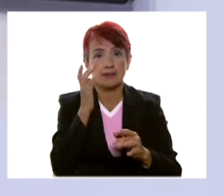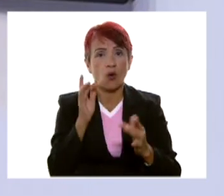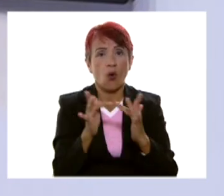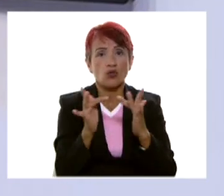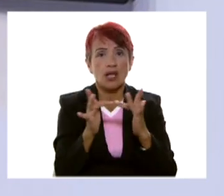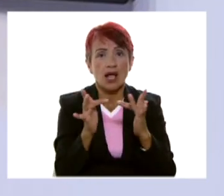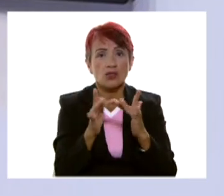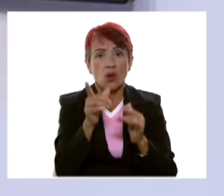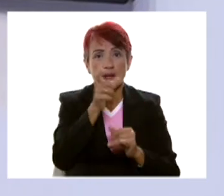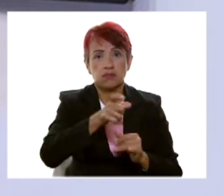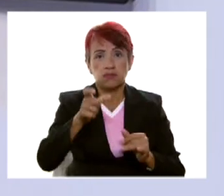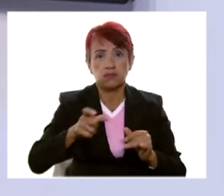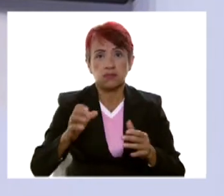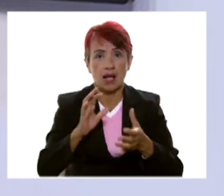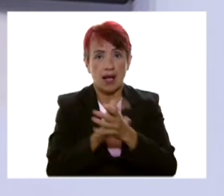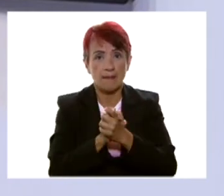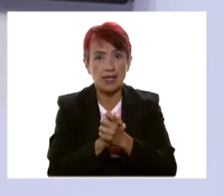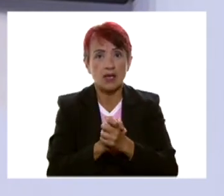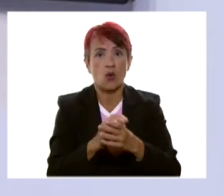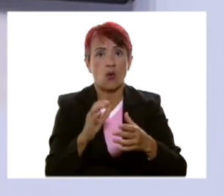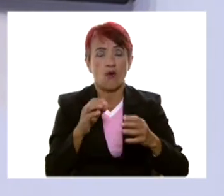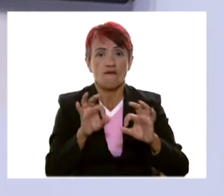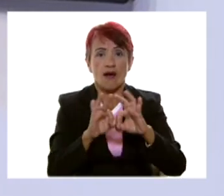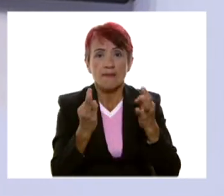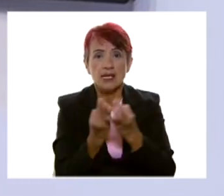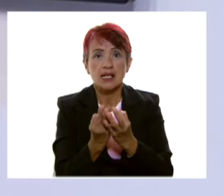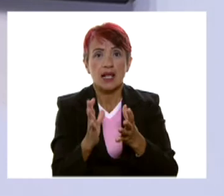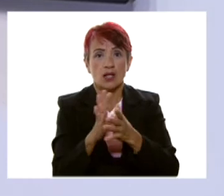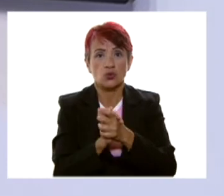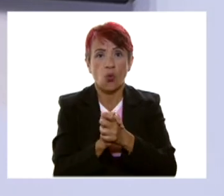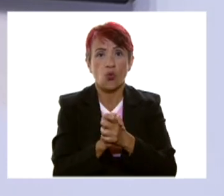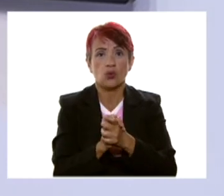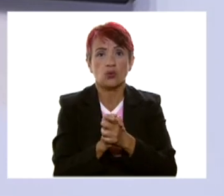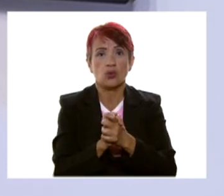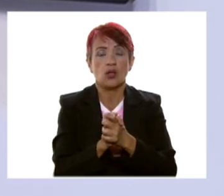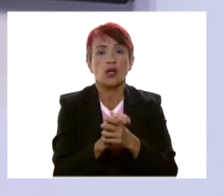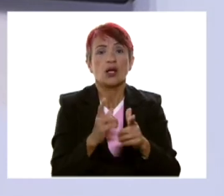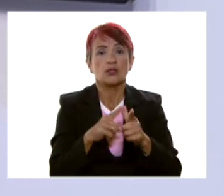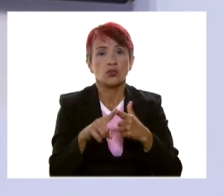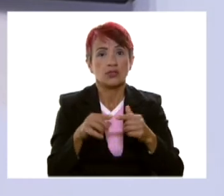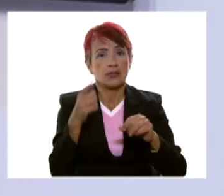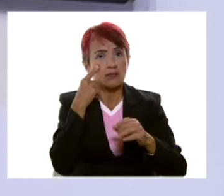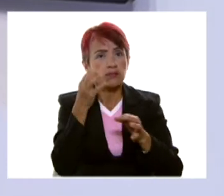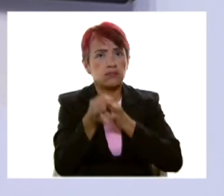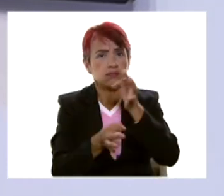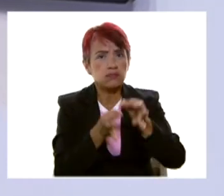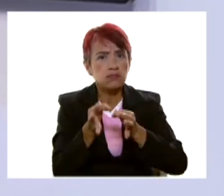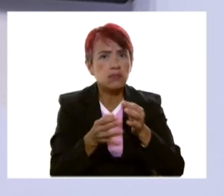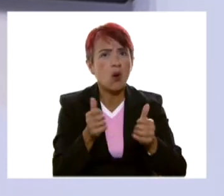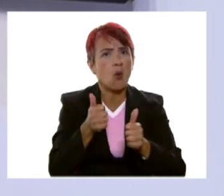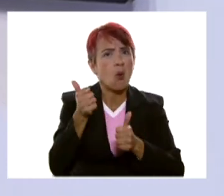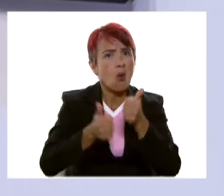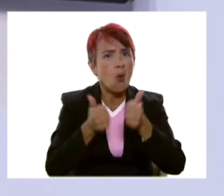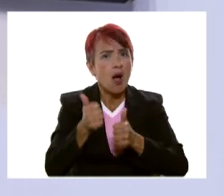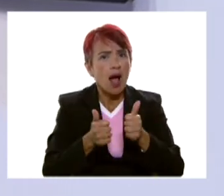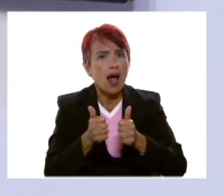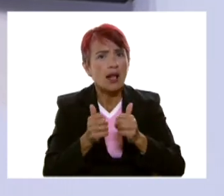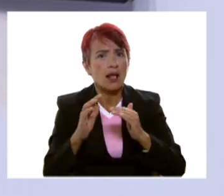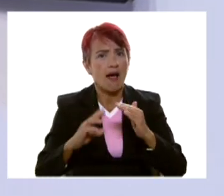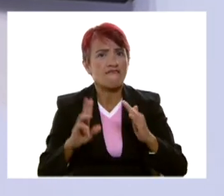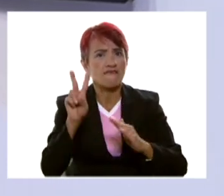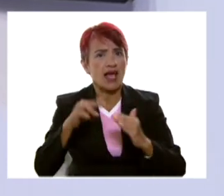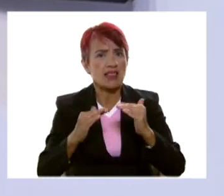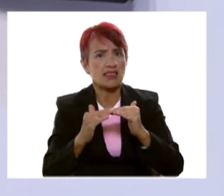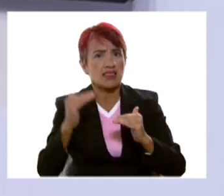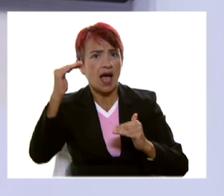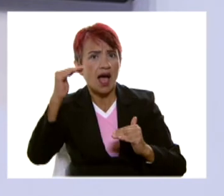con todos los que son sus compañeros, amigos, familia y amistades. Pero en este caso vamos a estar hablando de cuáles son las ventajas y desventajas que